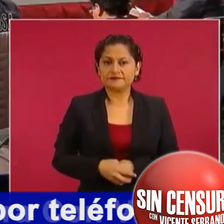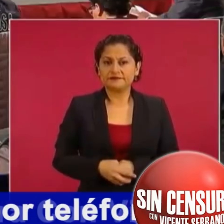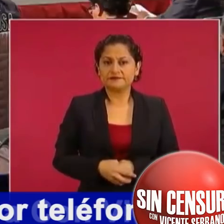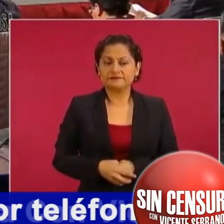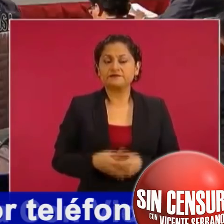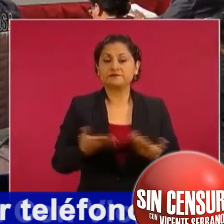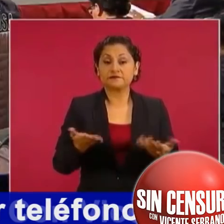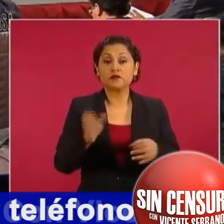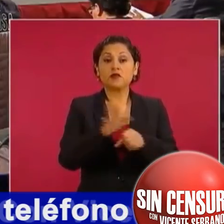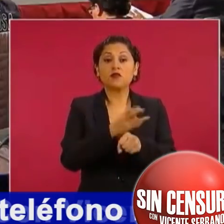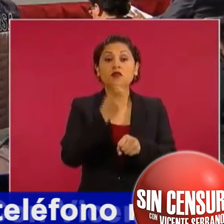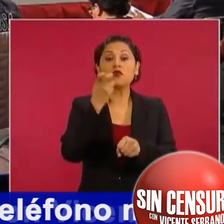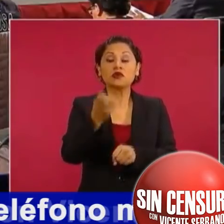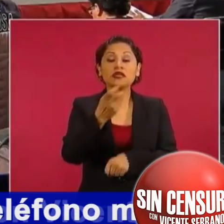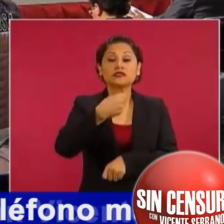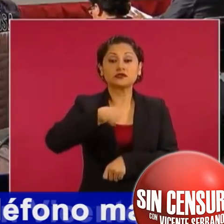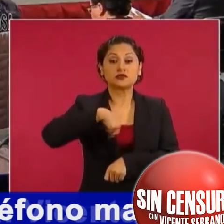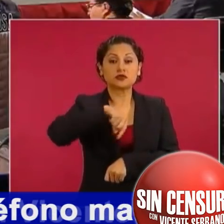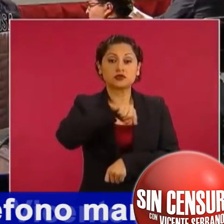ajustarnos nosotros,